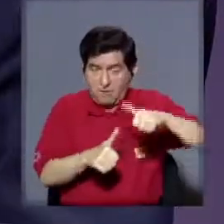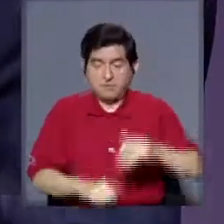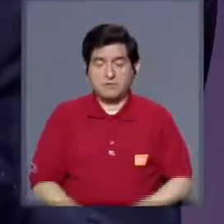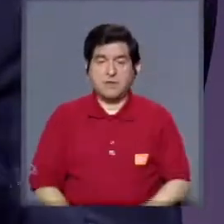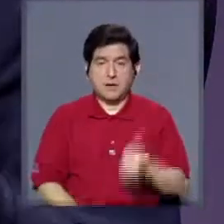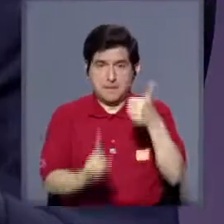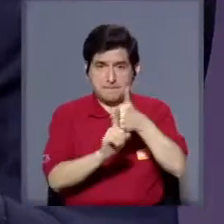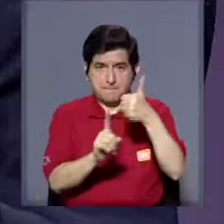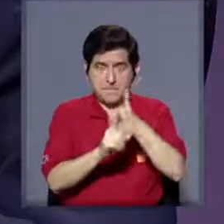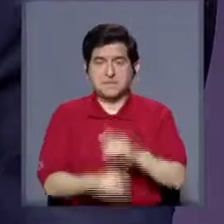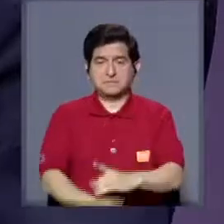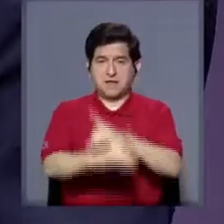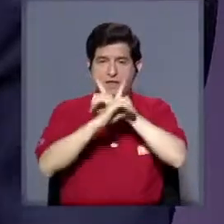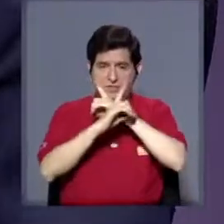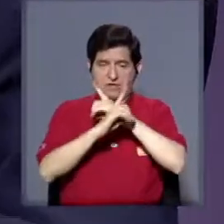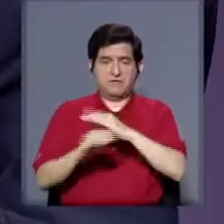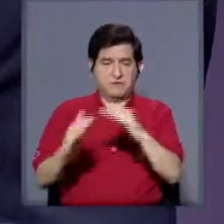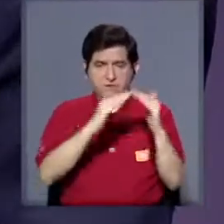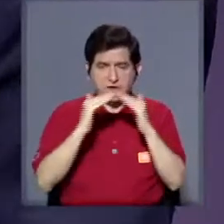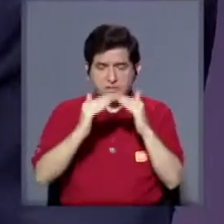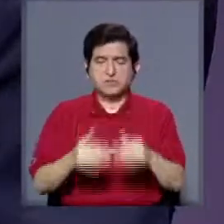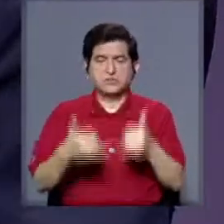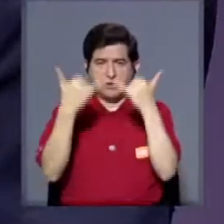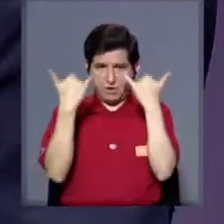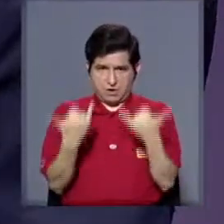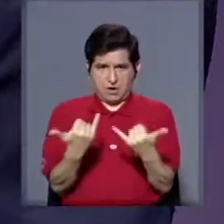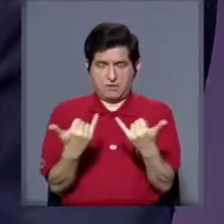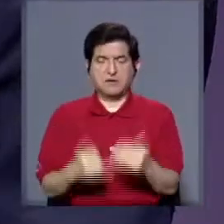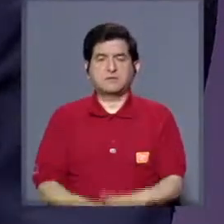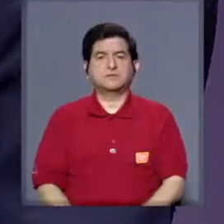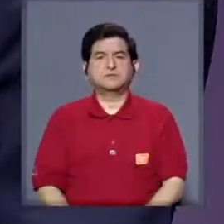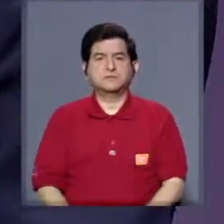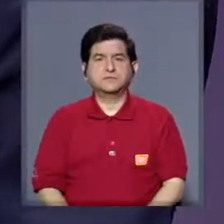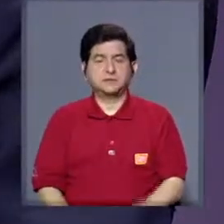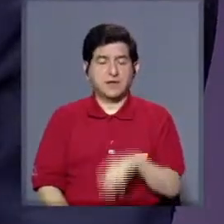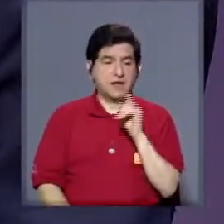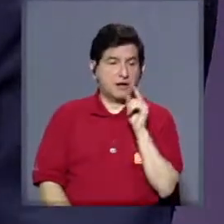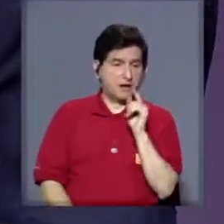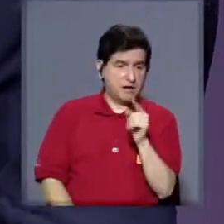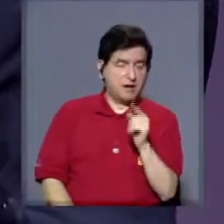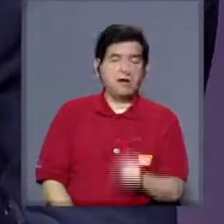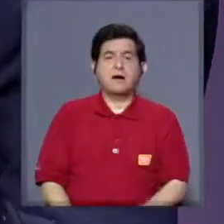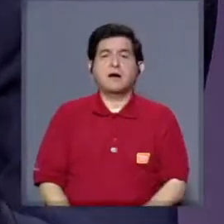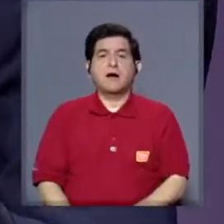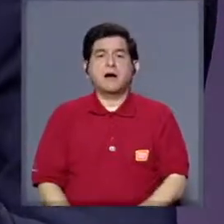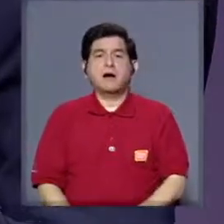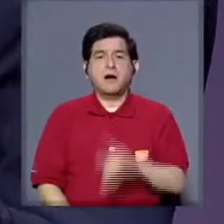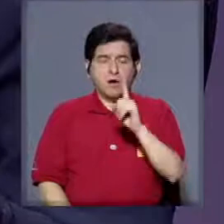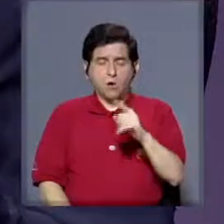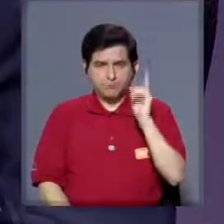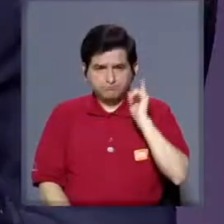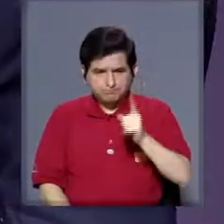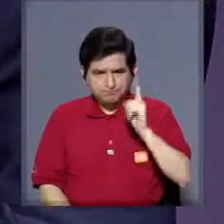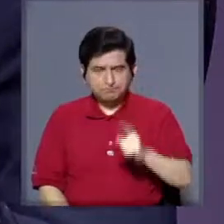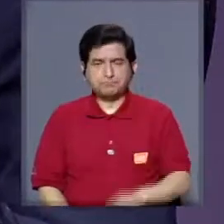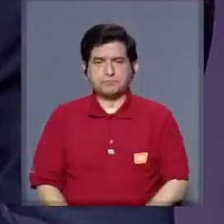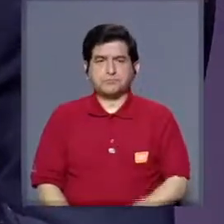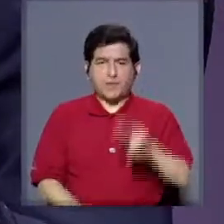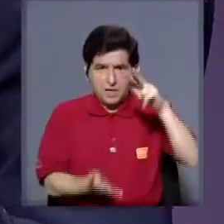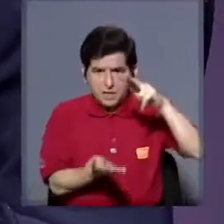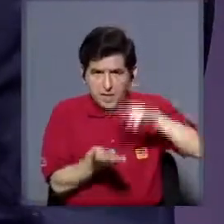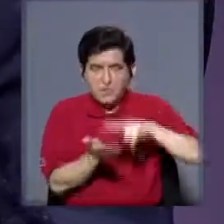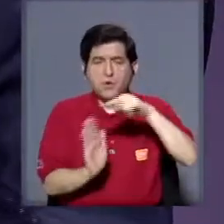la misma defensoría ha sacado este digamos un llamamiento a la aprobación